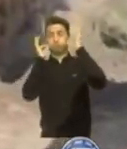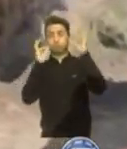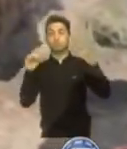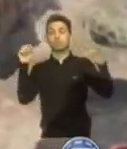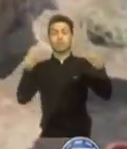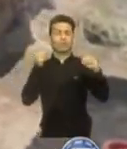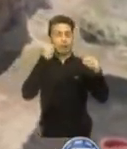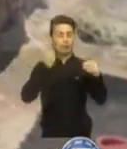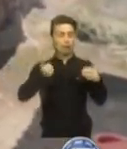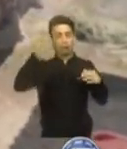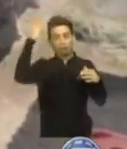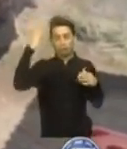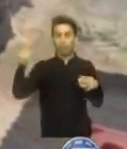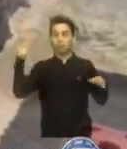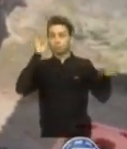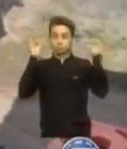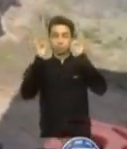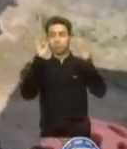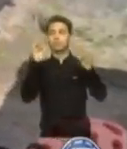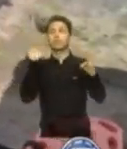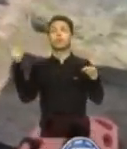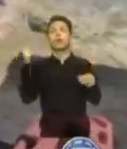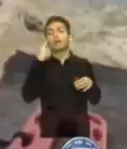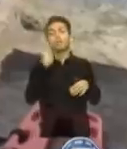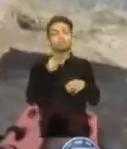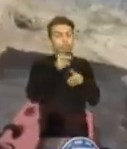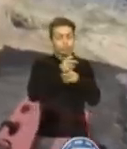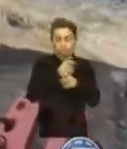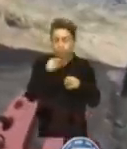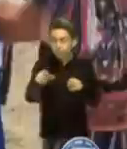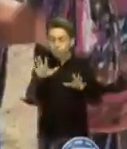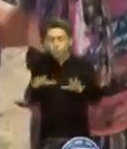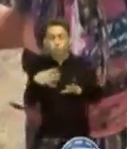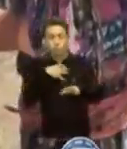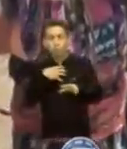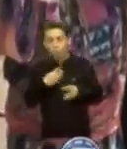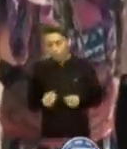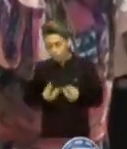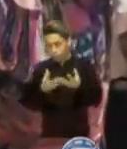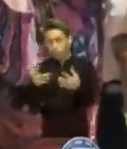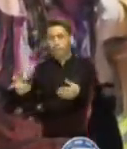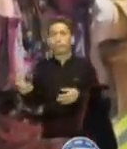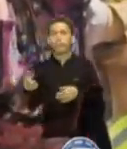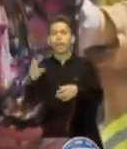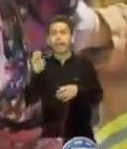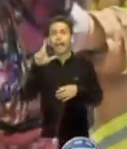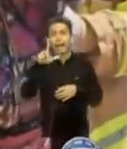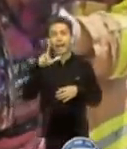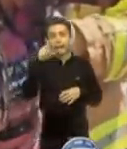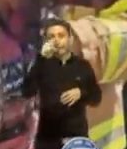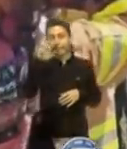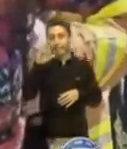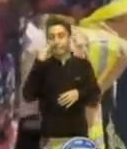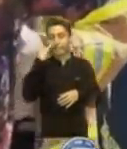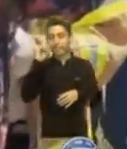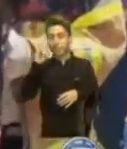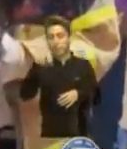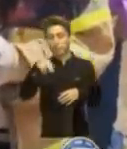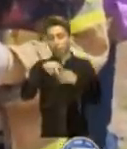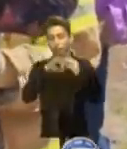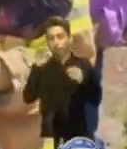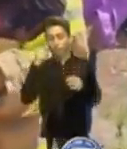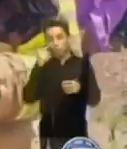gravedad cuando supervisaba sus cultivos en el caserío El Triunfo Pujujil 2 Sololá, por lo que familiares la trasladaron hacia su vivienda